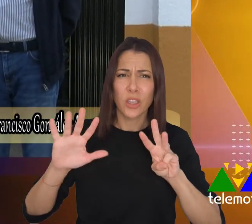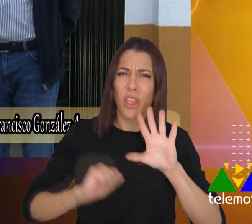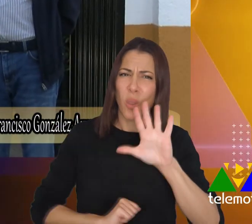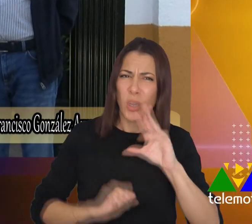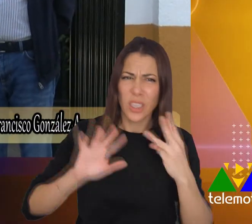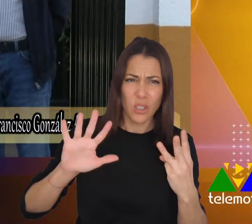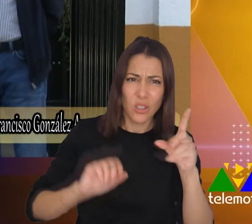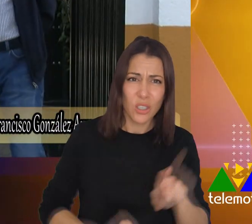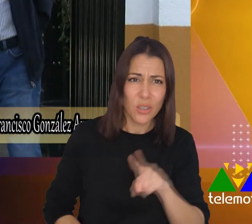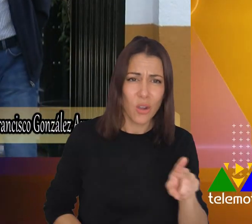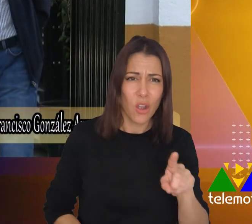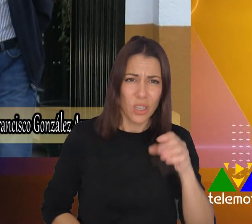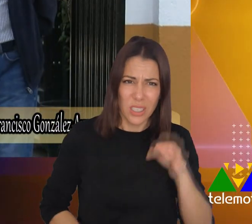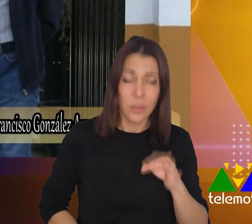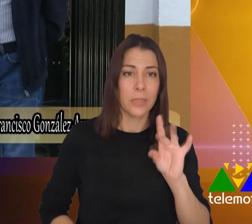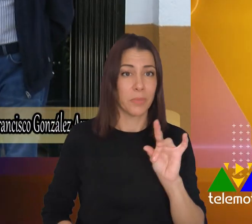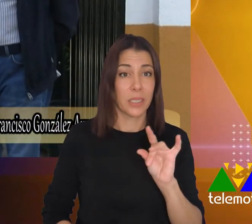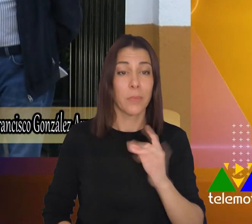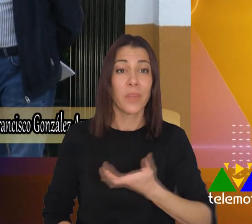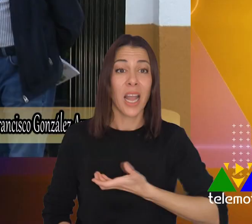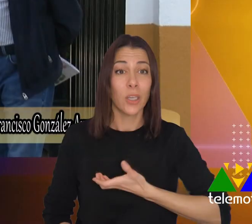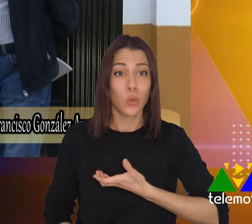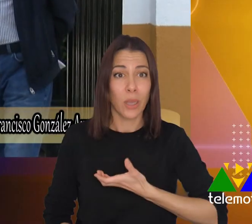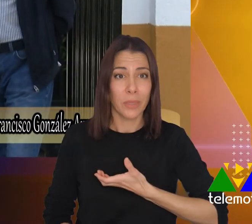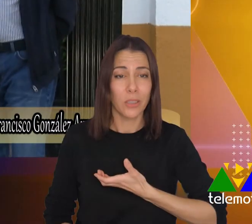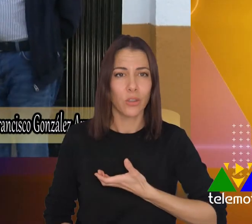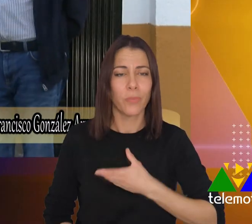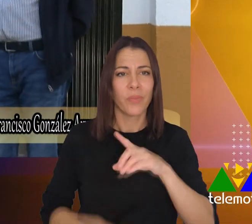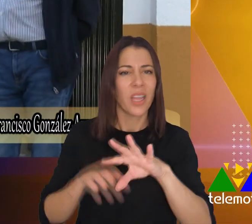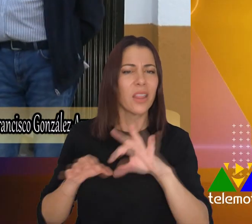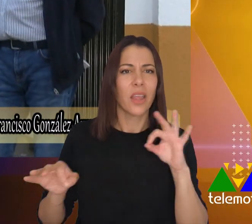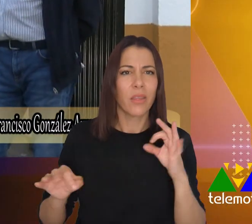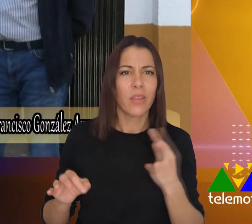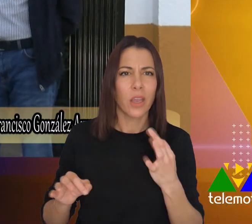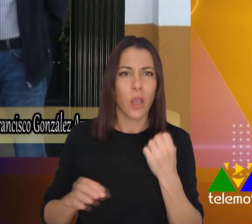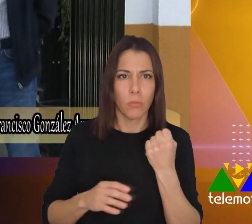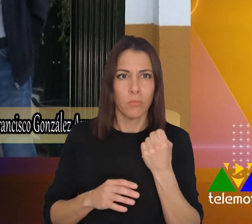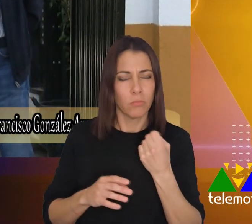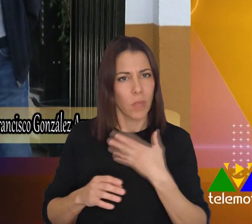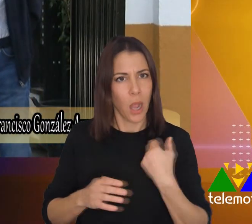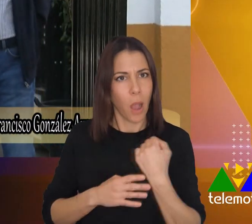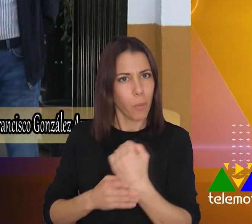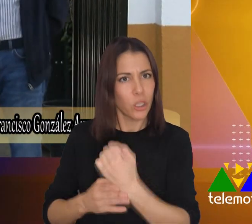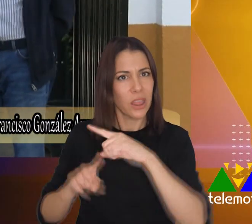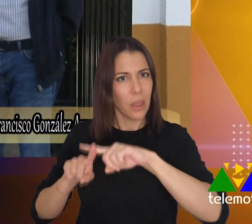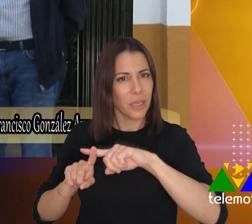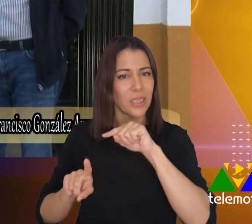1858, ¿no, don Manuel? Efectivamente, el ayuntamiento decide ampliar el cementerio,